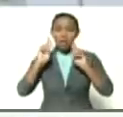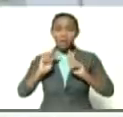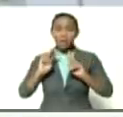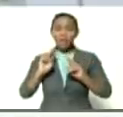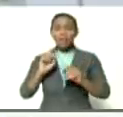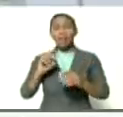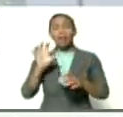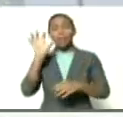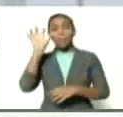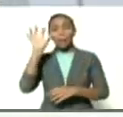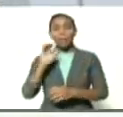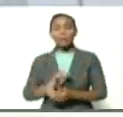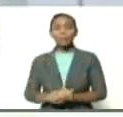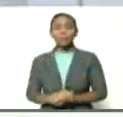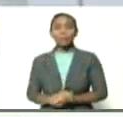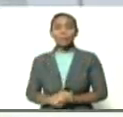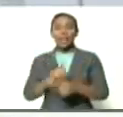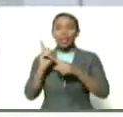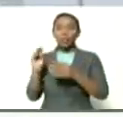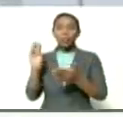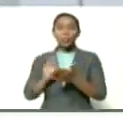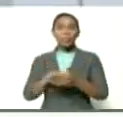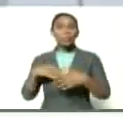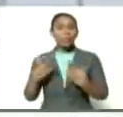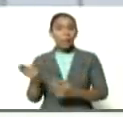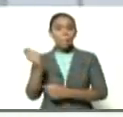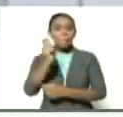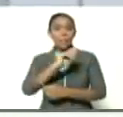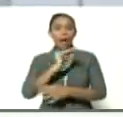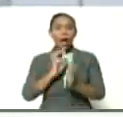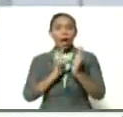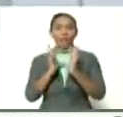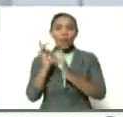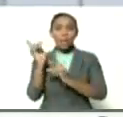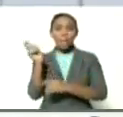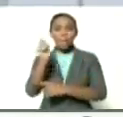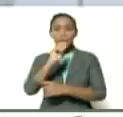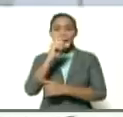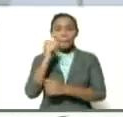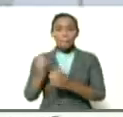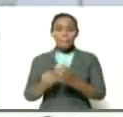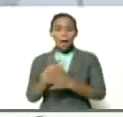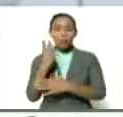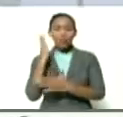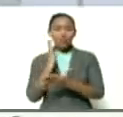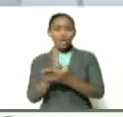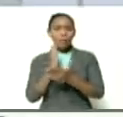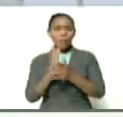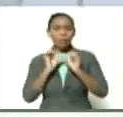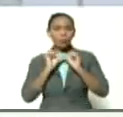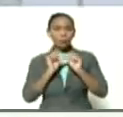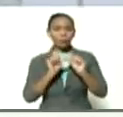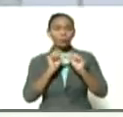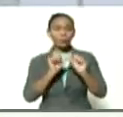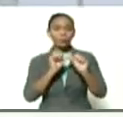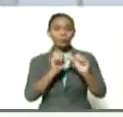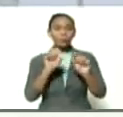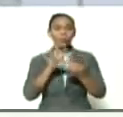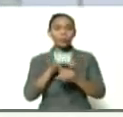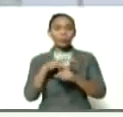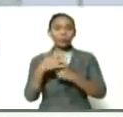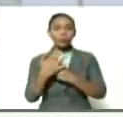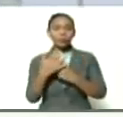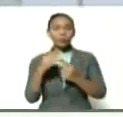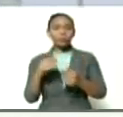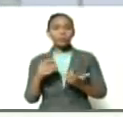Patria. Esto aplicará para el mes de abril y para el mes de mayo. Siempre estamos haciendo seguimiento de la situación. Bueno, en